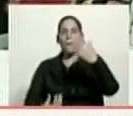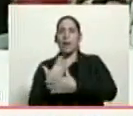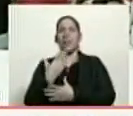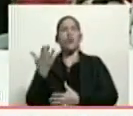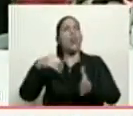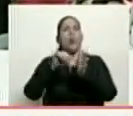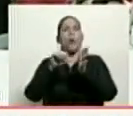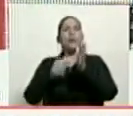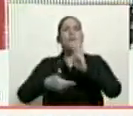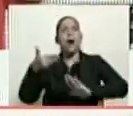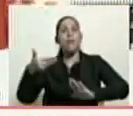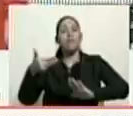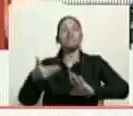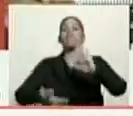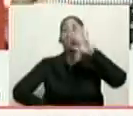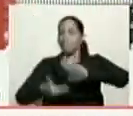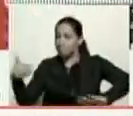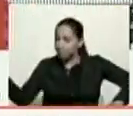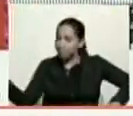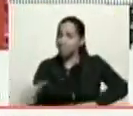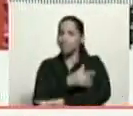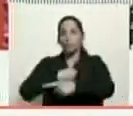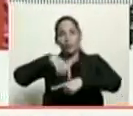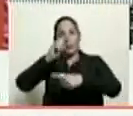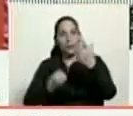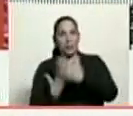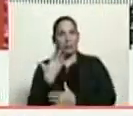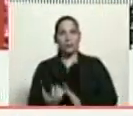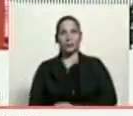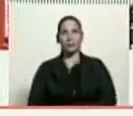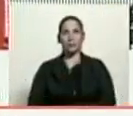vamos? A la calle el primero de mayo.